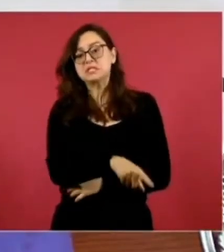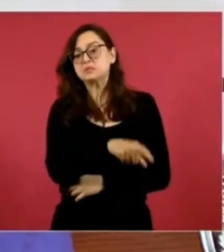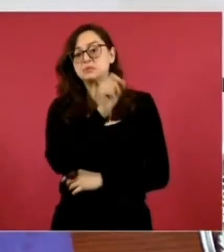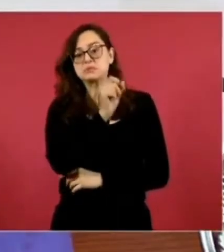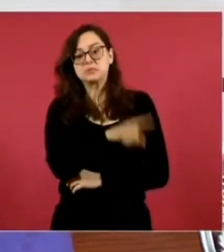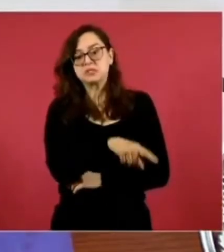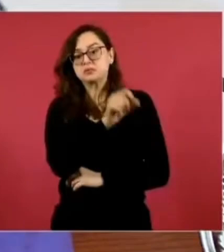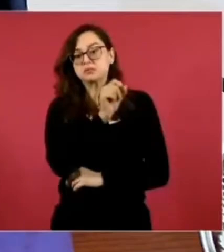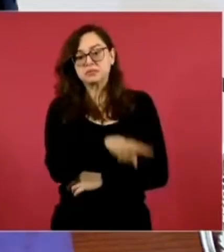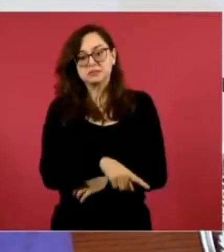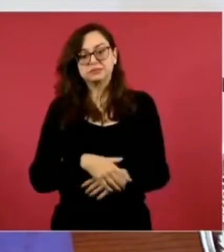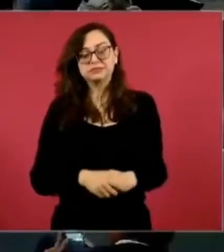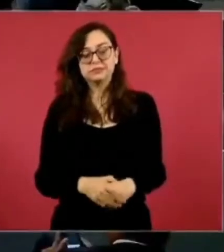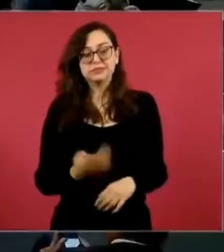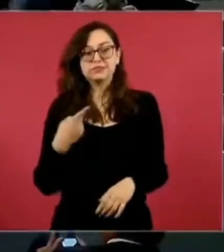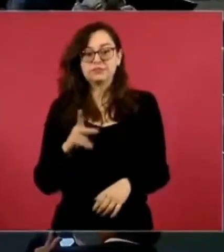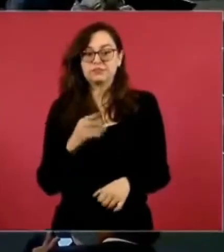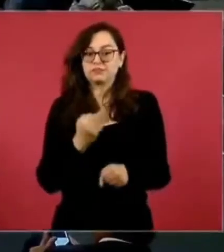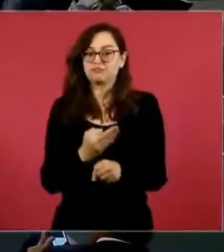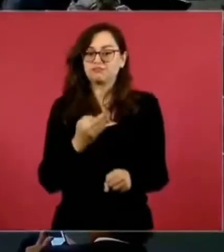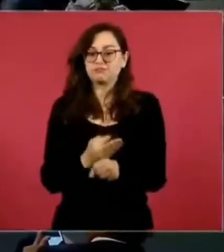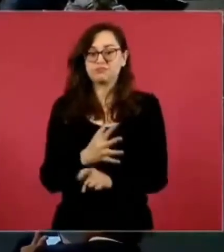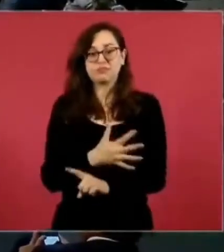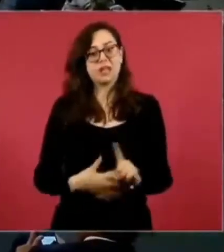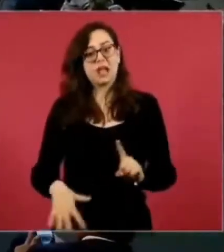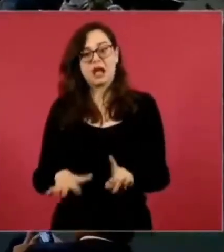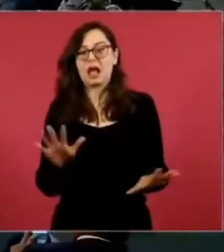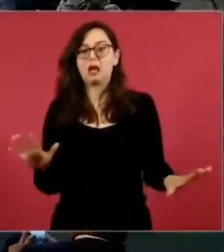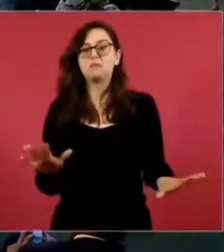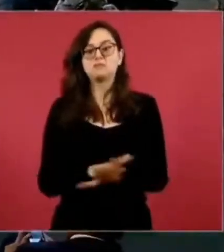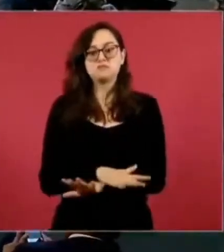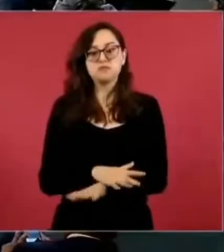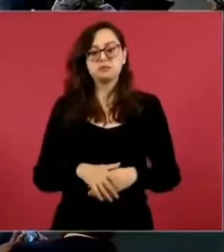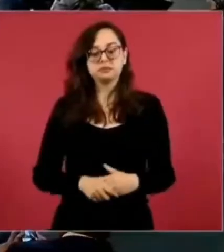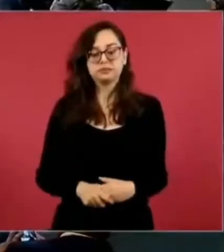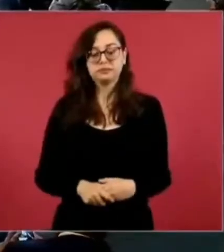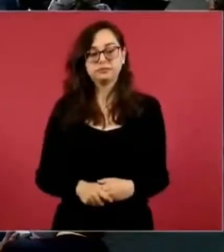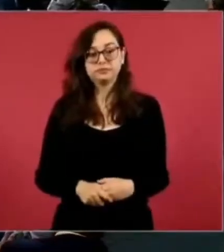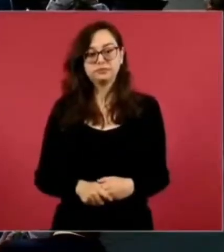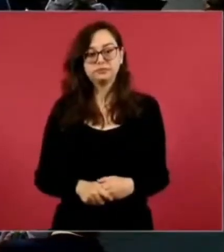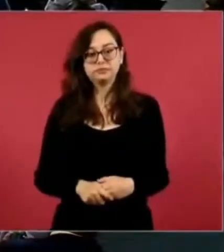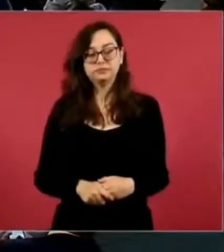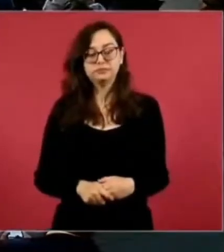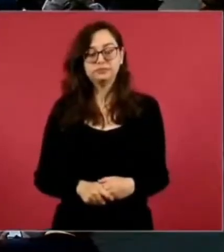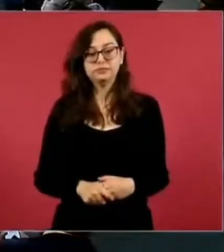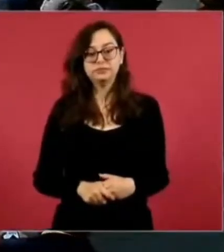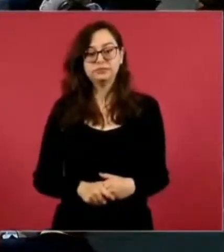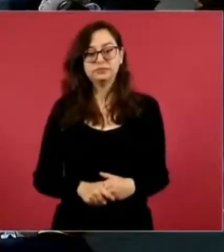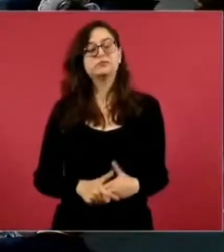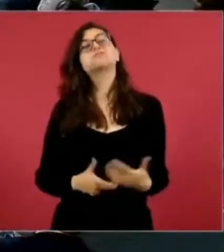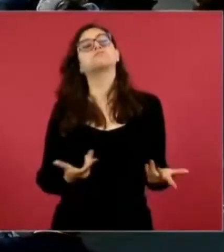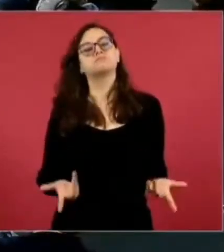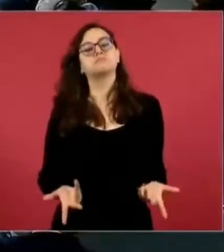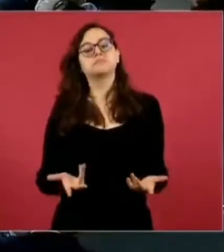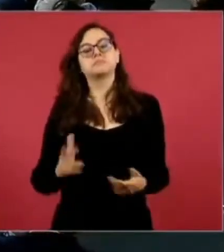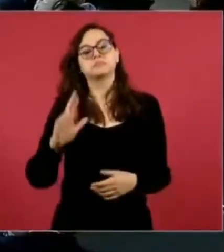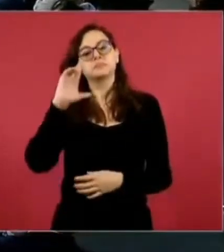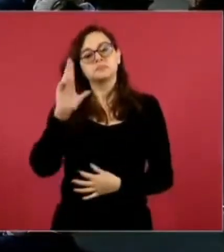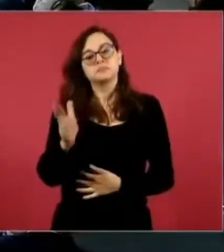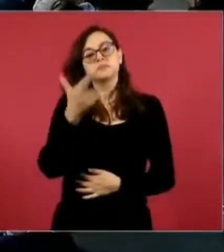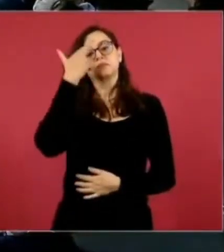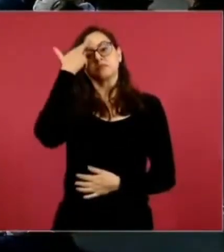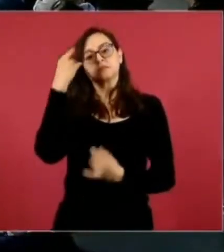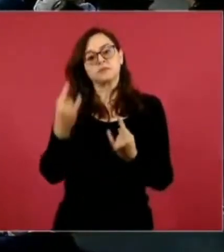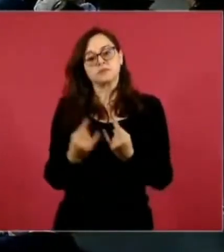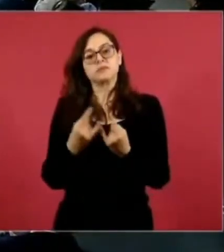Nada más que ya los tiempos son otros. Y miren lo que se encuentra uno. Esto,